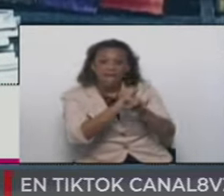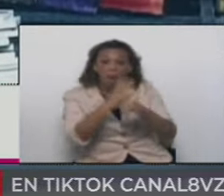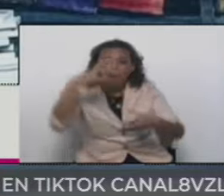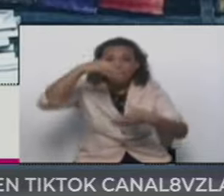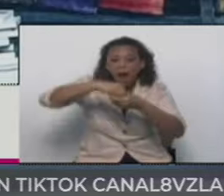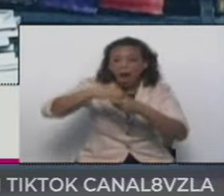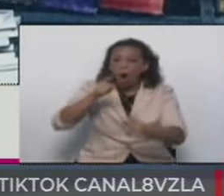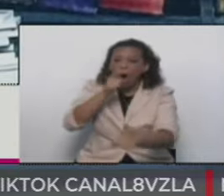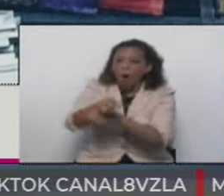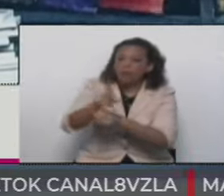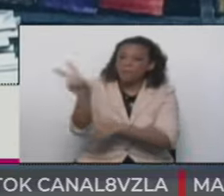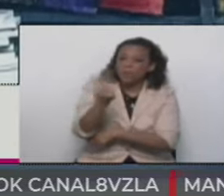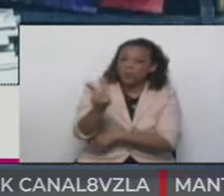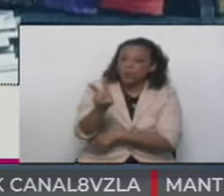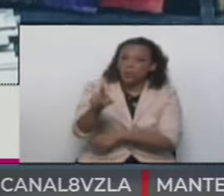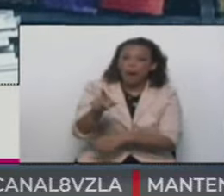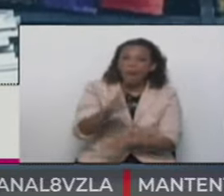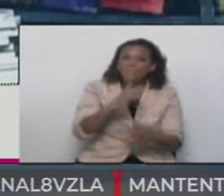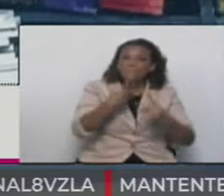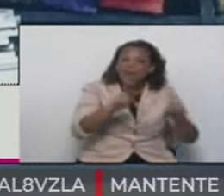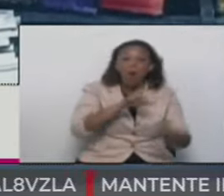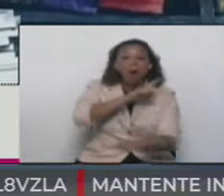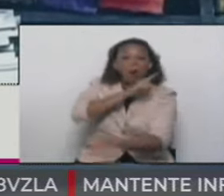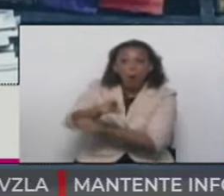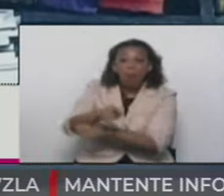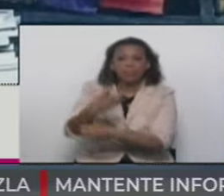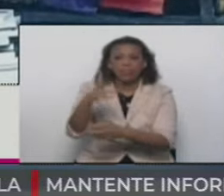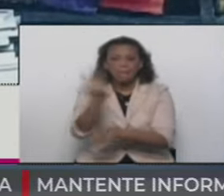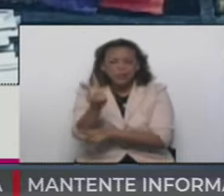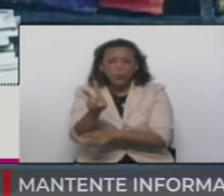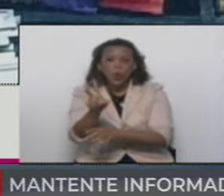con Venezuela. El que se mete con Venezuela se seca.